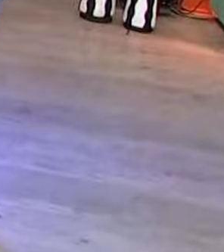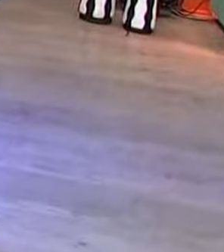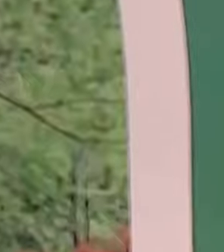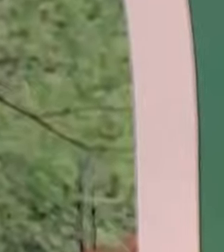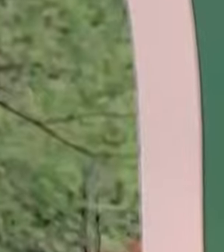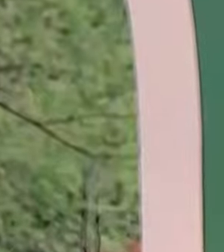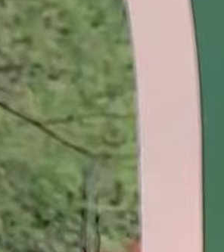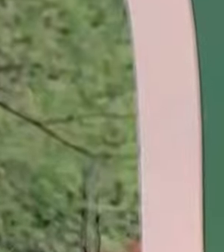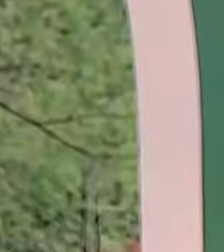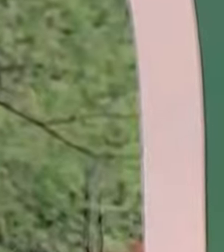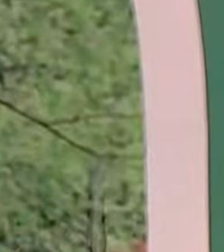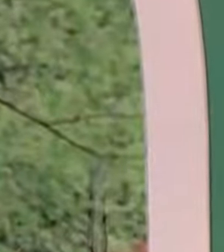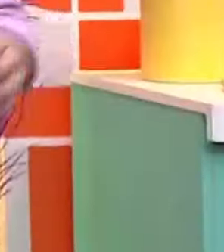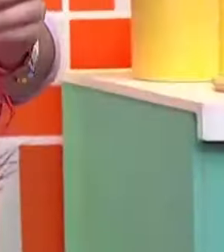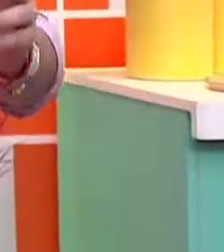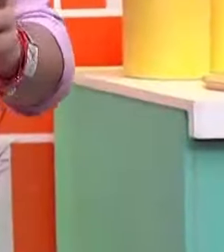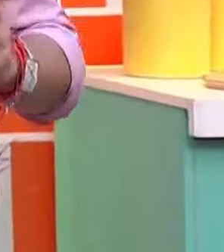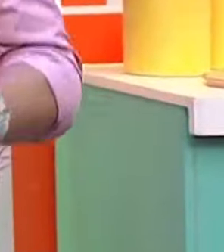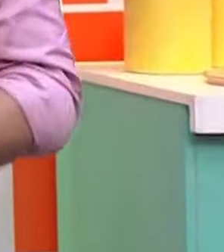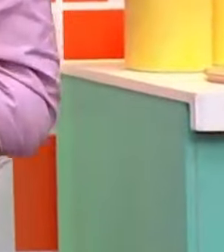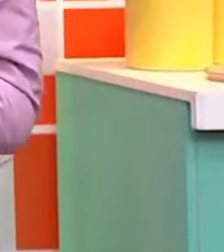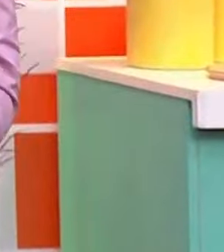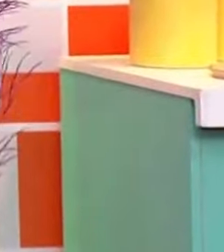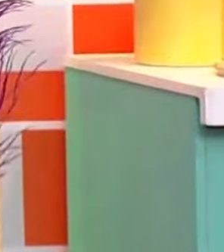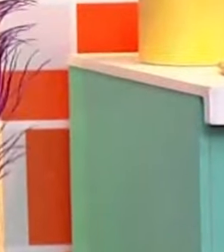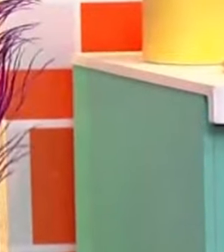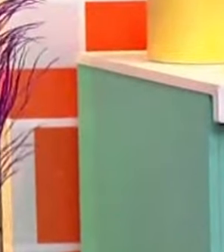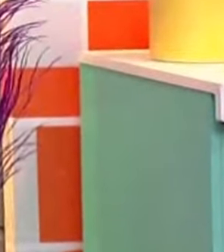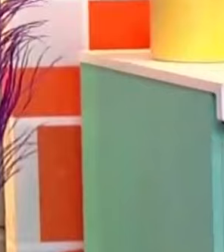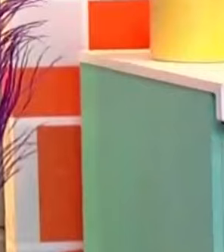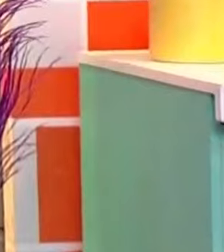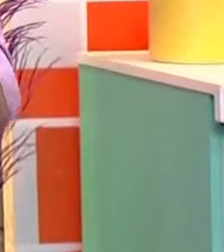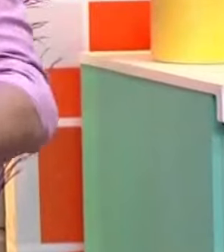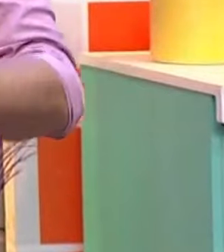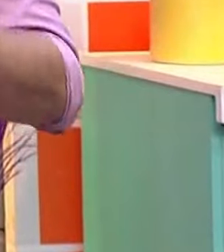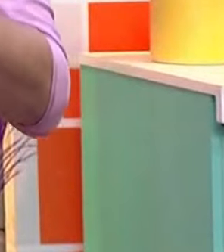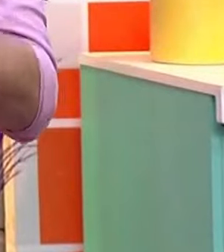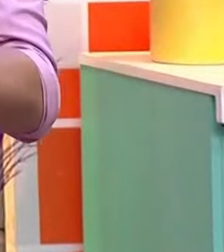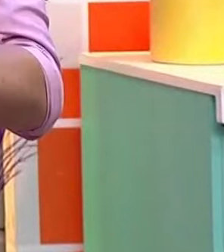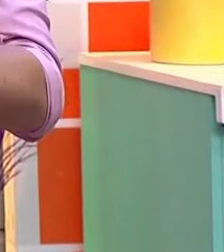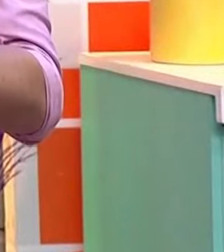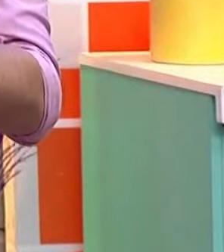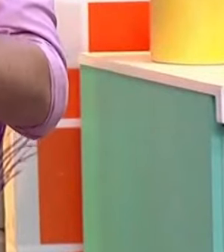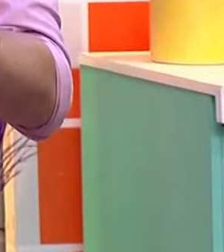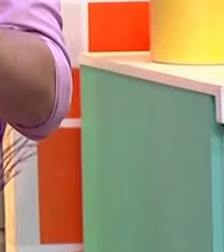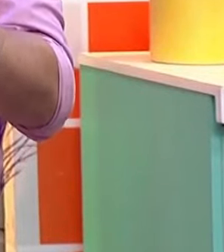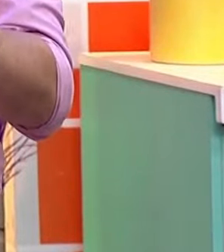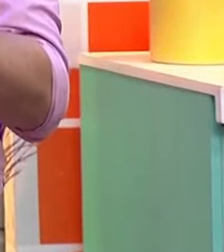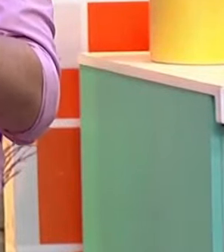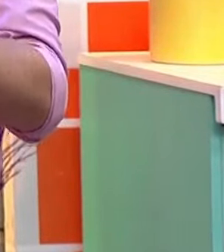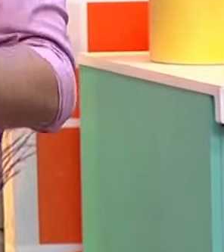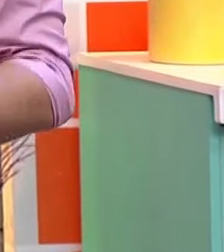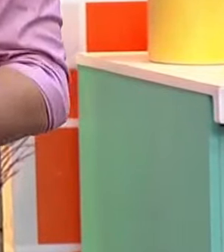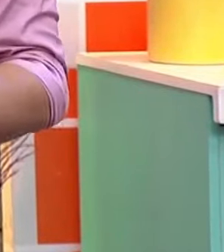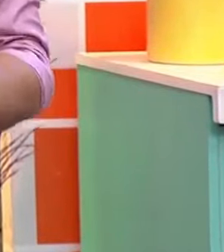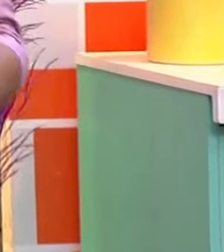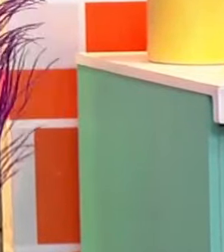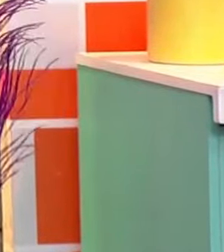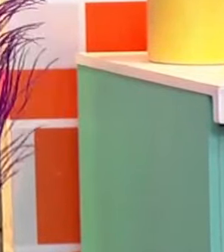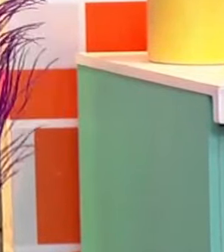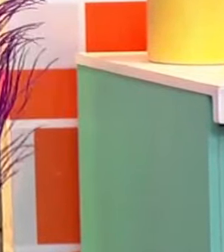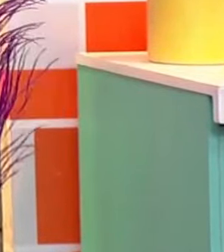favor. Además, si ustedes quieren saber, quieren ver qué es lo que se va a vivir en esta fiesta de la Candelaria, ¿qué les